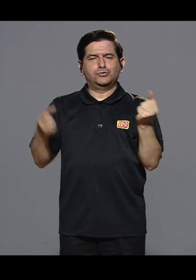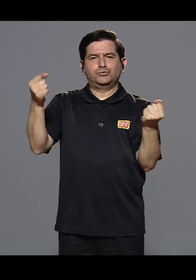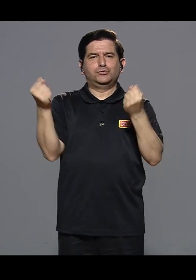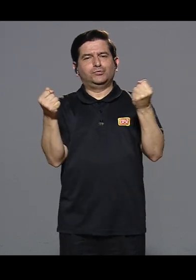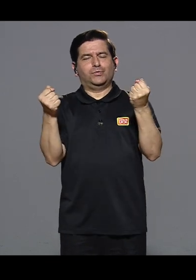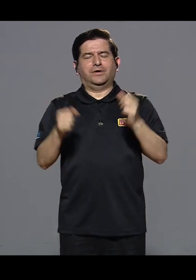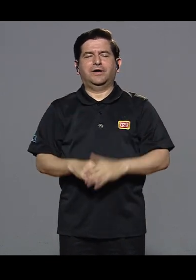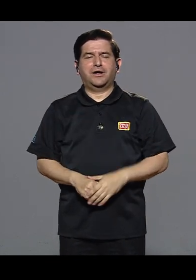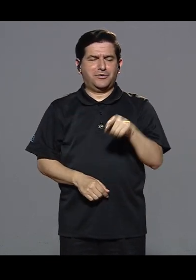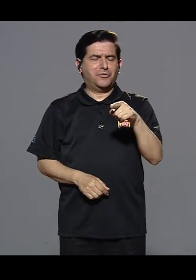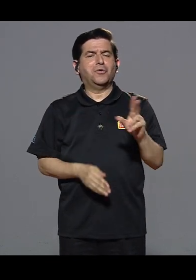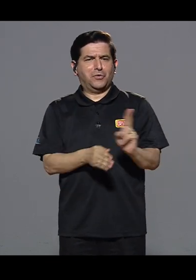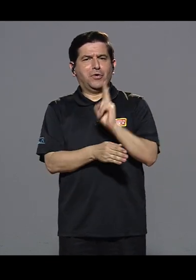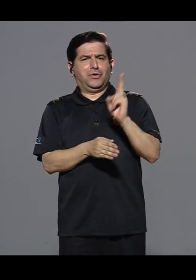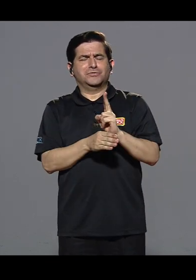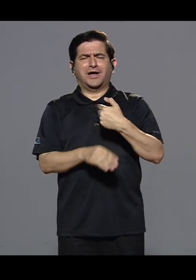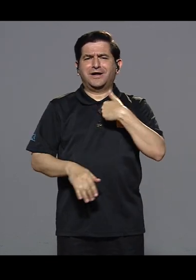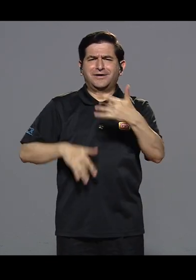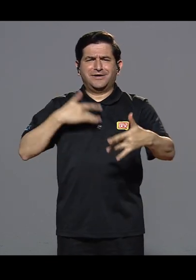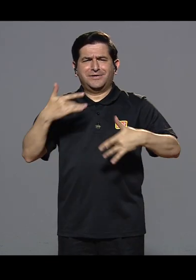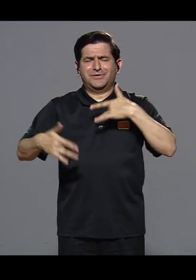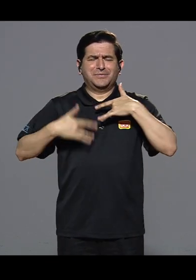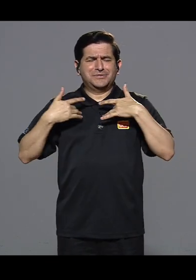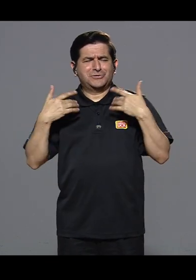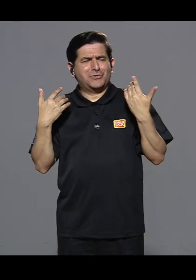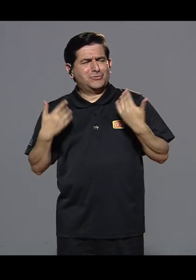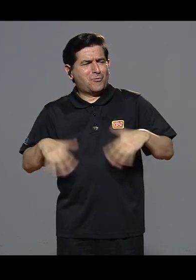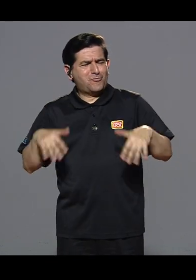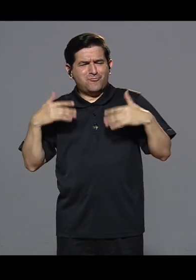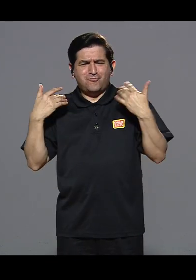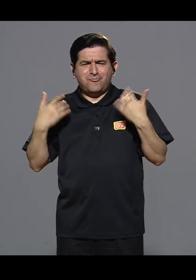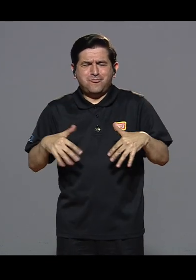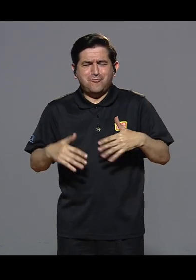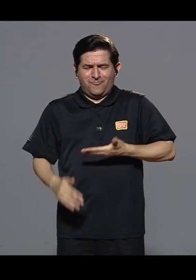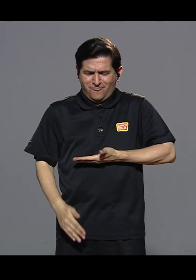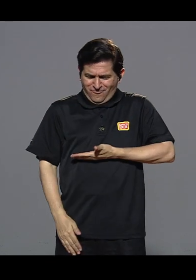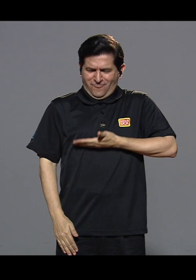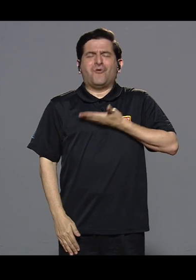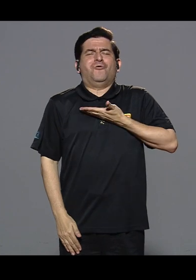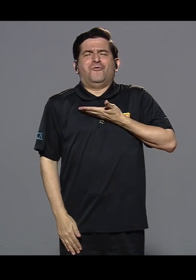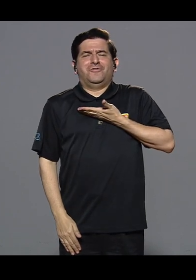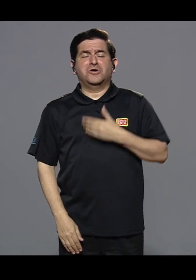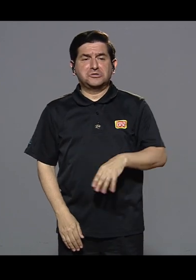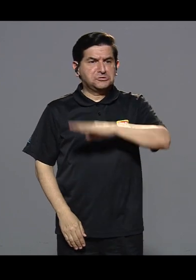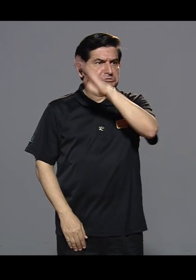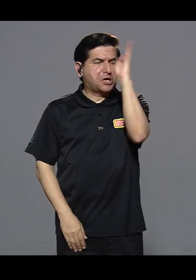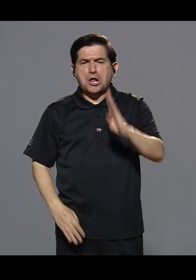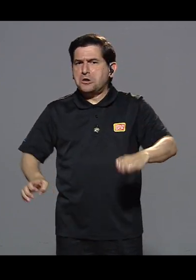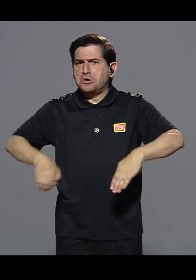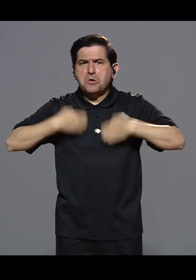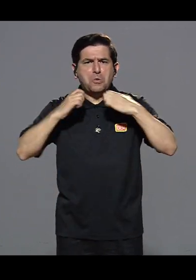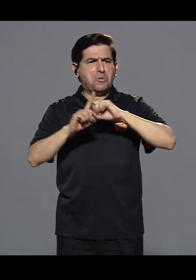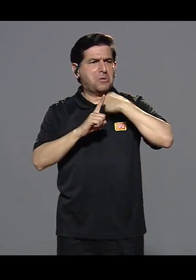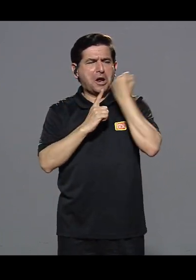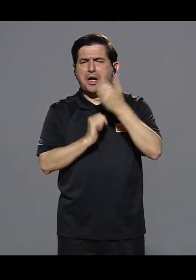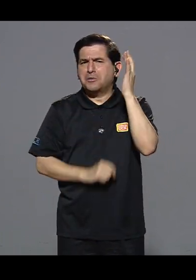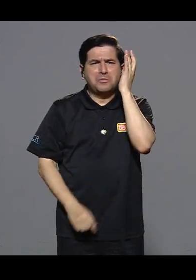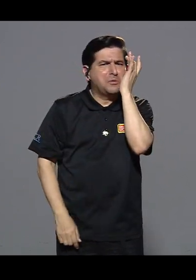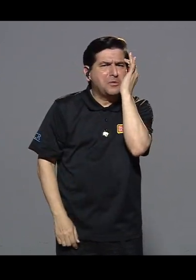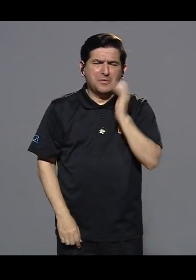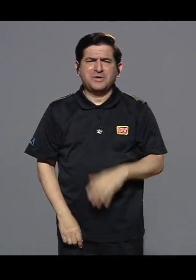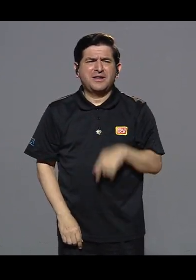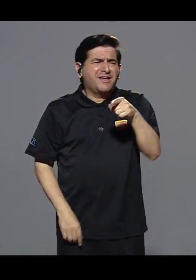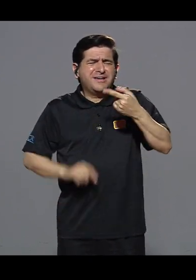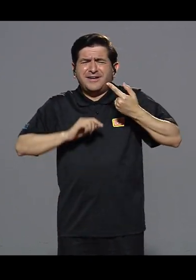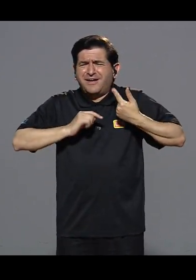carro, manejando, me siento sumamente como orgullosa, como que nunca existió aquella preocupación,